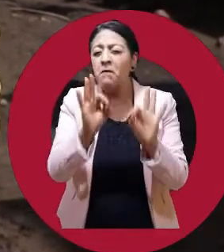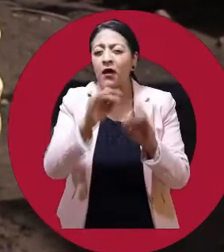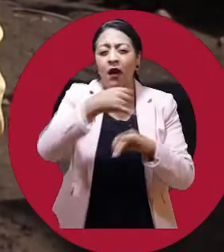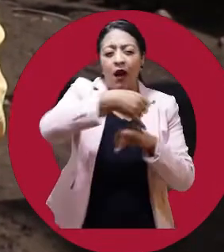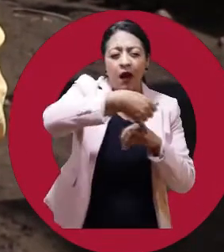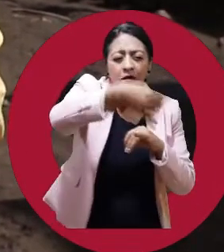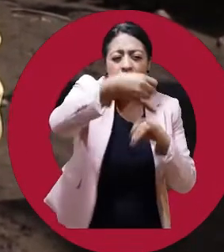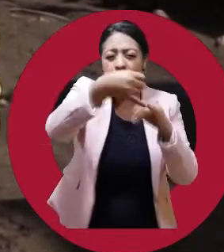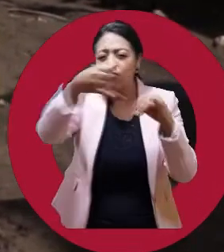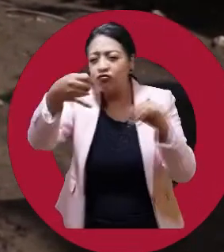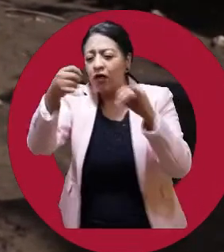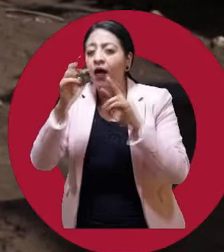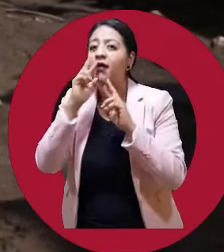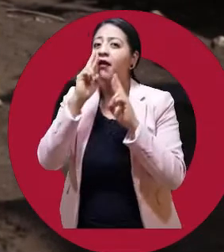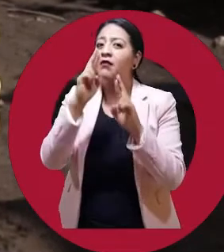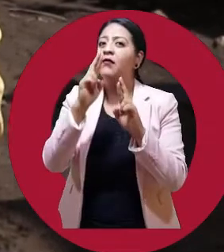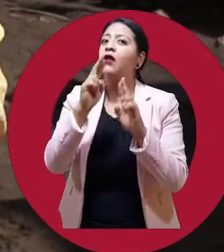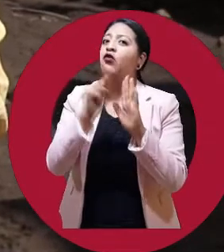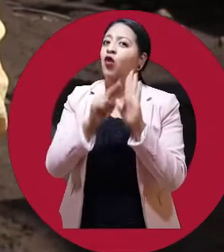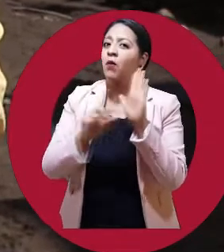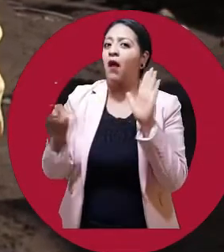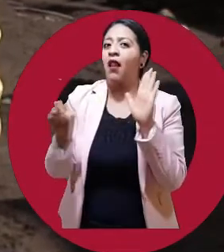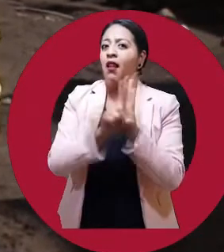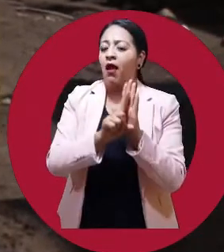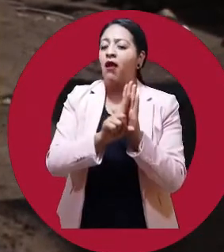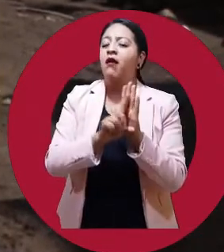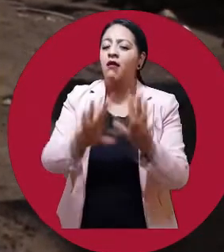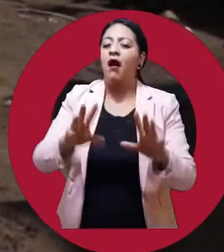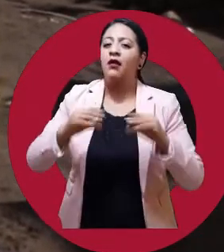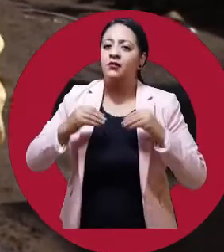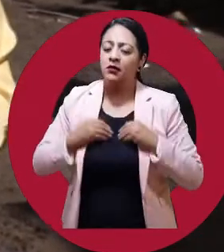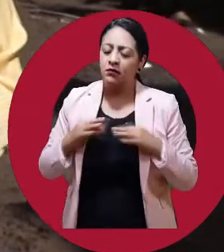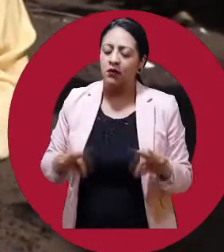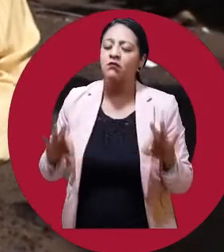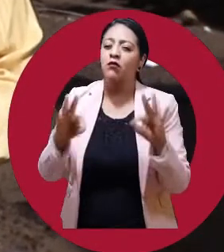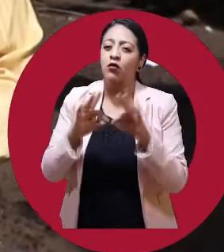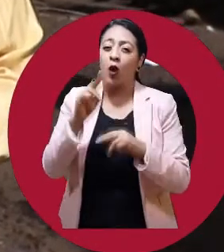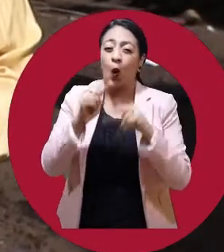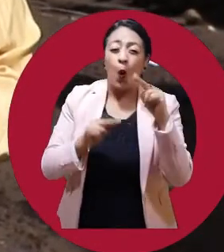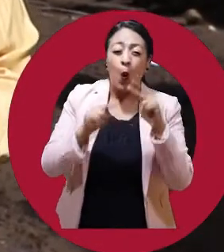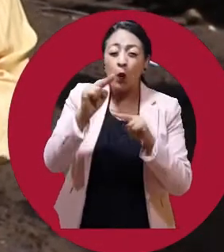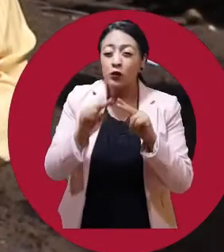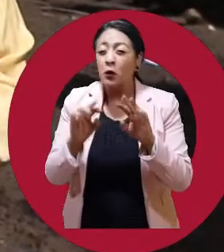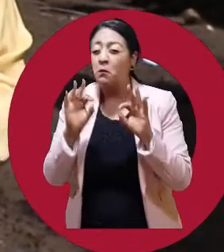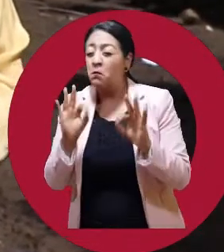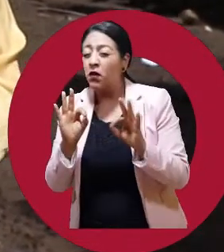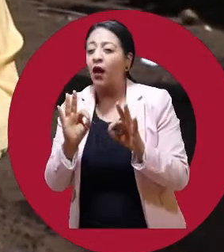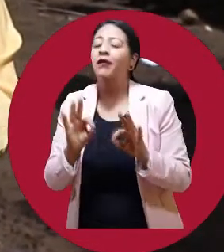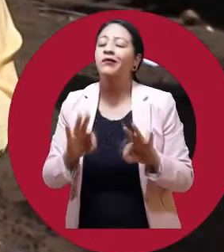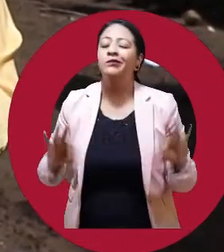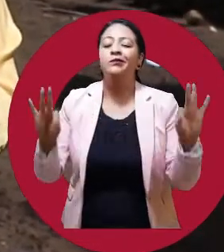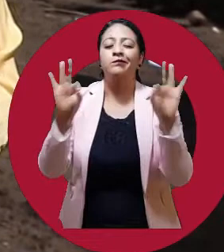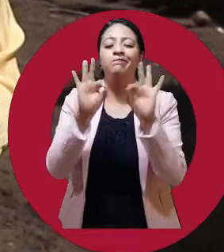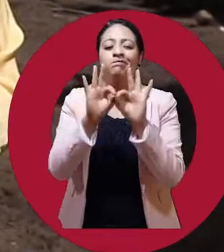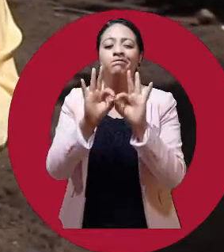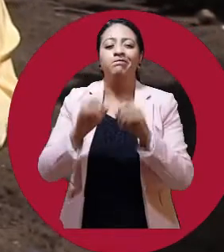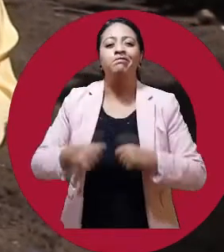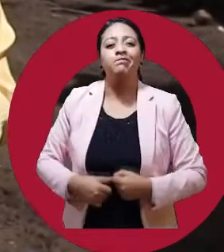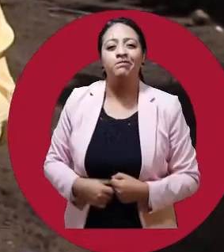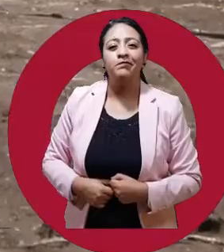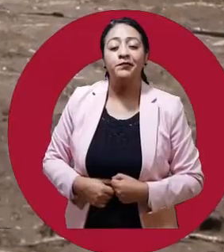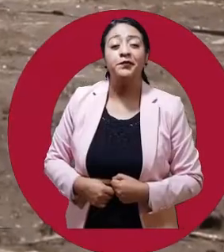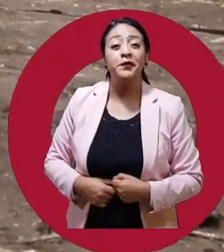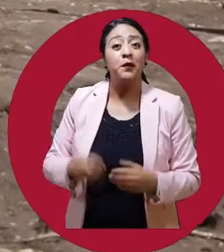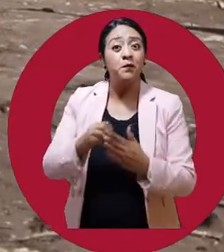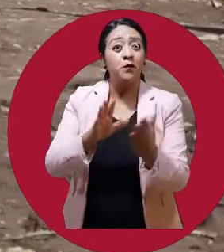sean respetadas y que todo esto se construya con aplicando la normativa